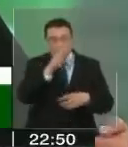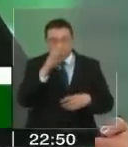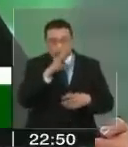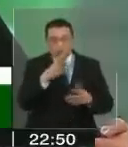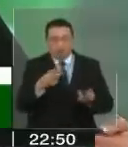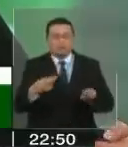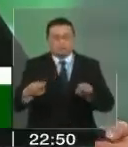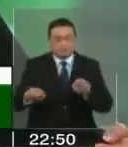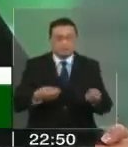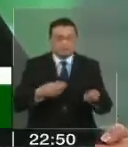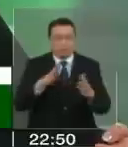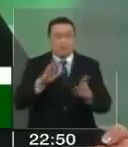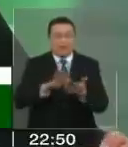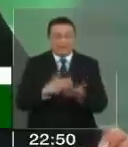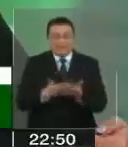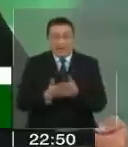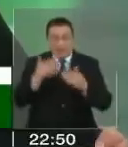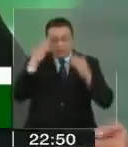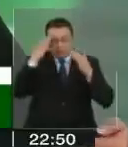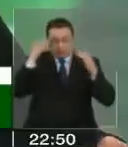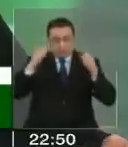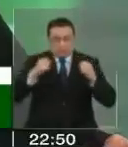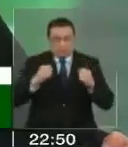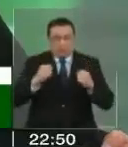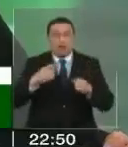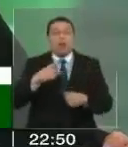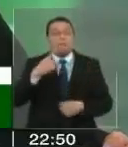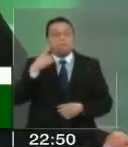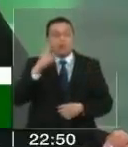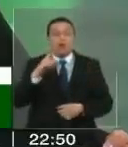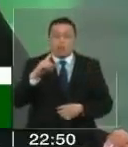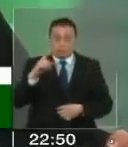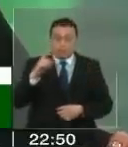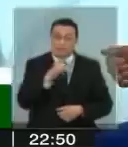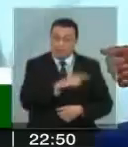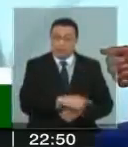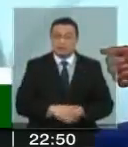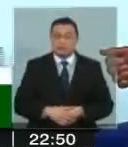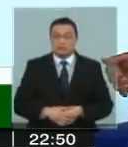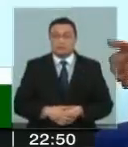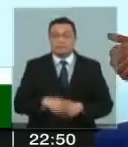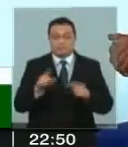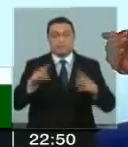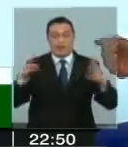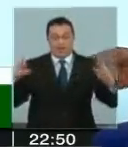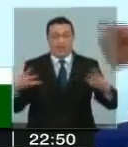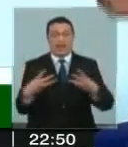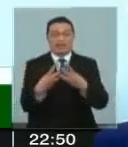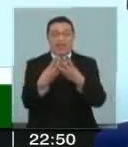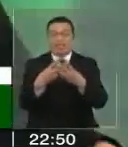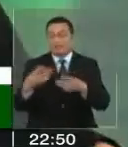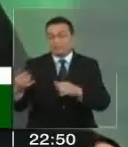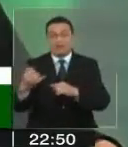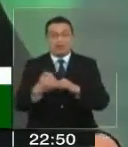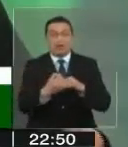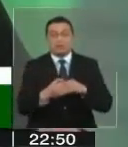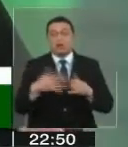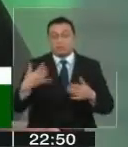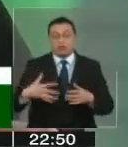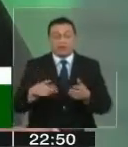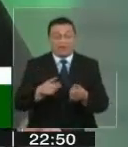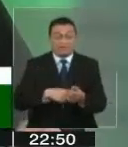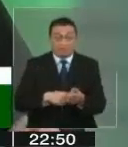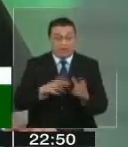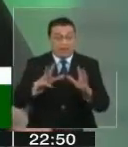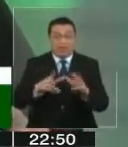sana posible emocionalmente. Pero es muy difícil. Y las redes ahí son súper importantes. Lo que decía el DEN es la